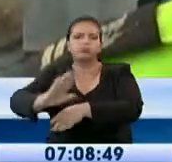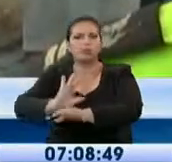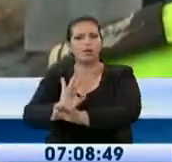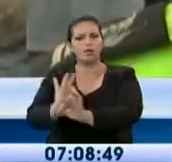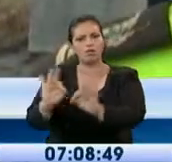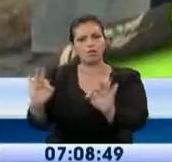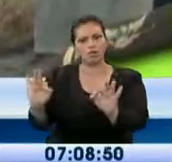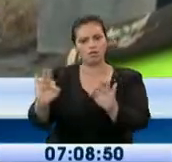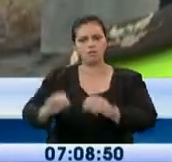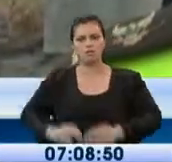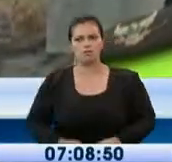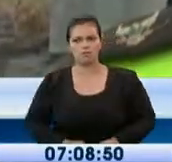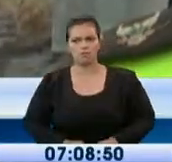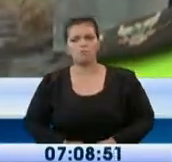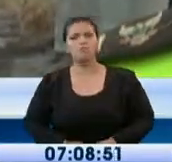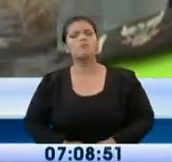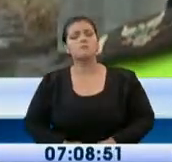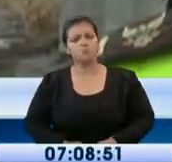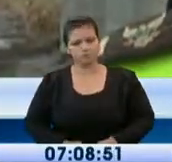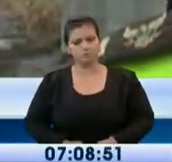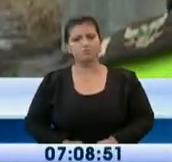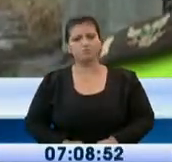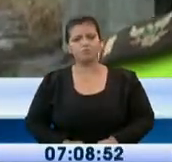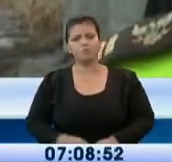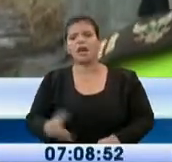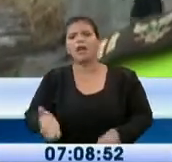Había arrendado a una persona